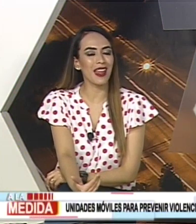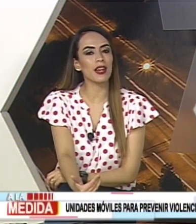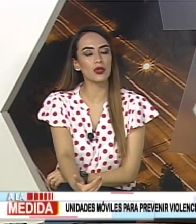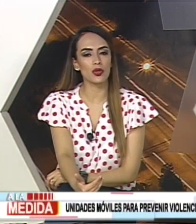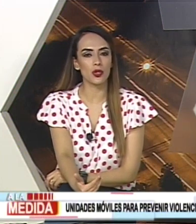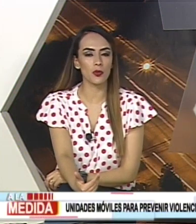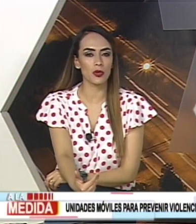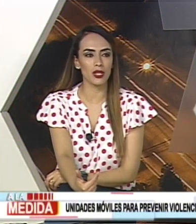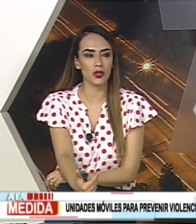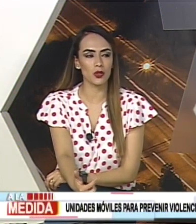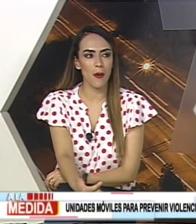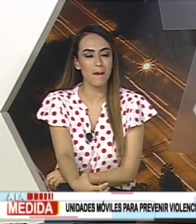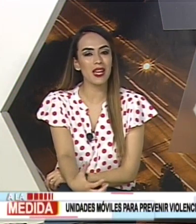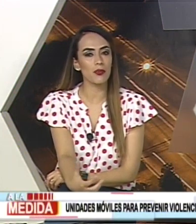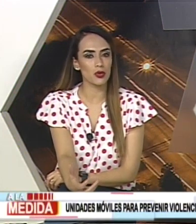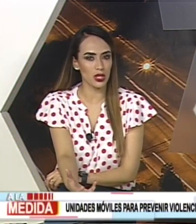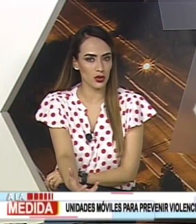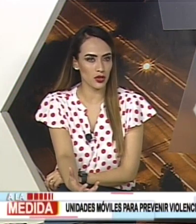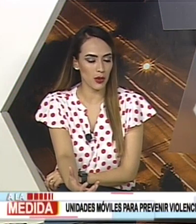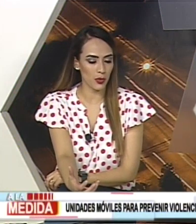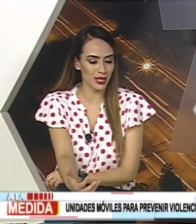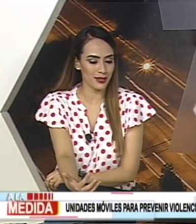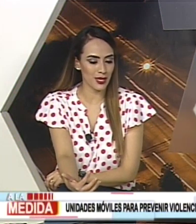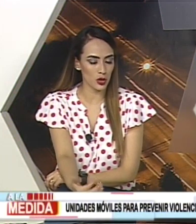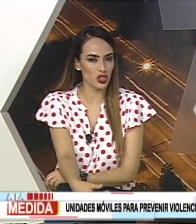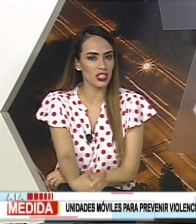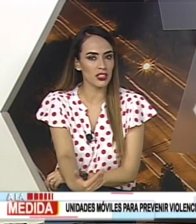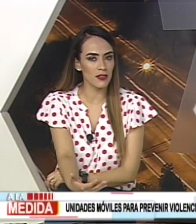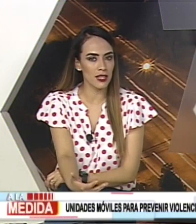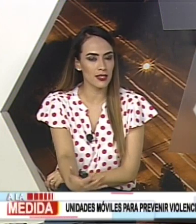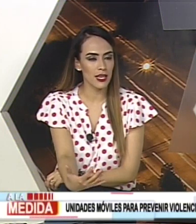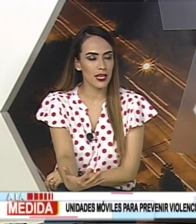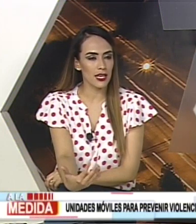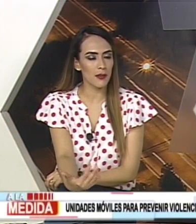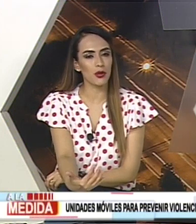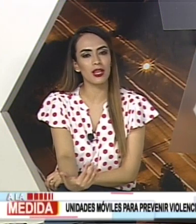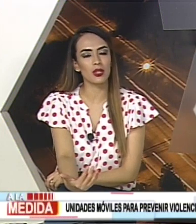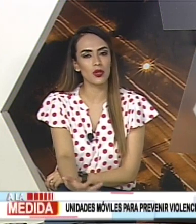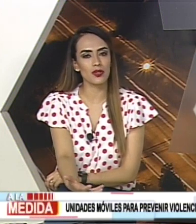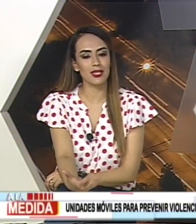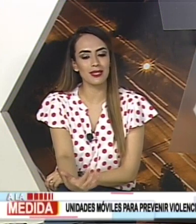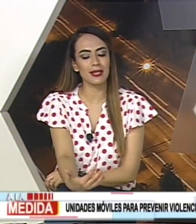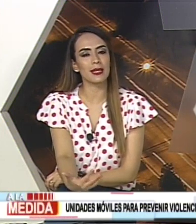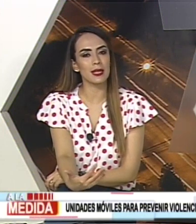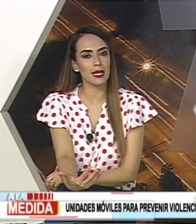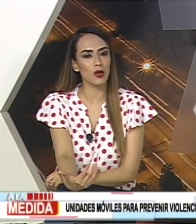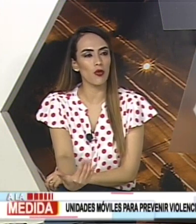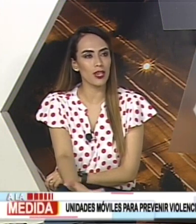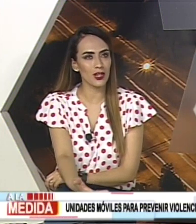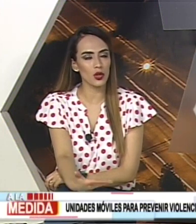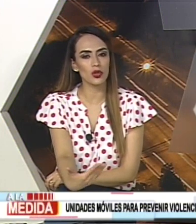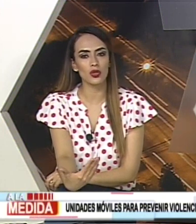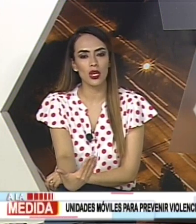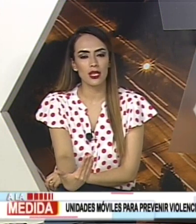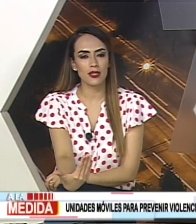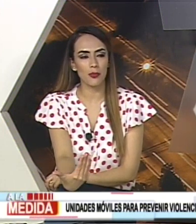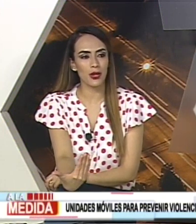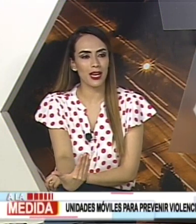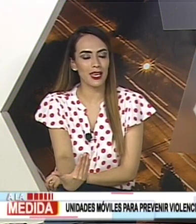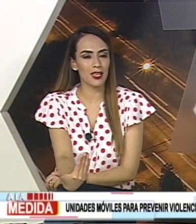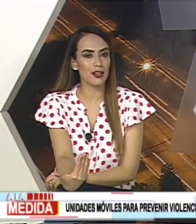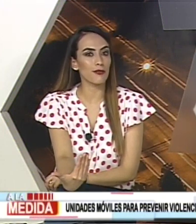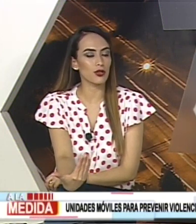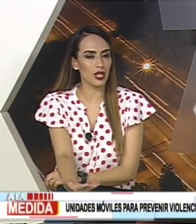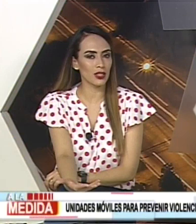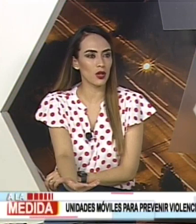poder trasladar entonces proyectos y megaproyectos que puedan ser sostenibles y que puedan entonces trascender gobiernos se